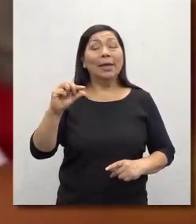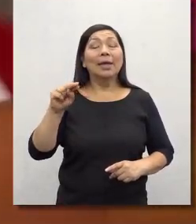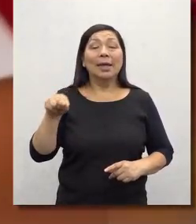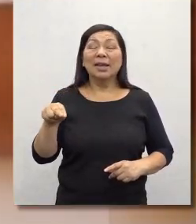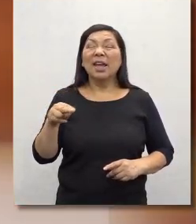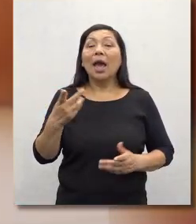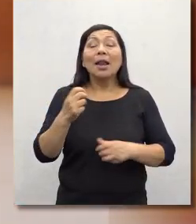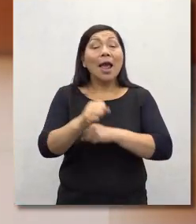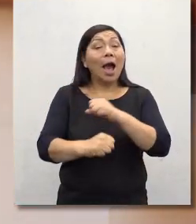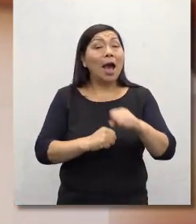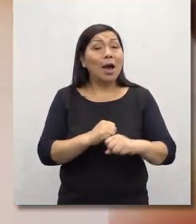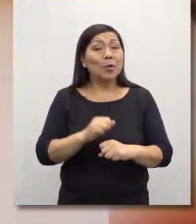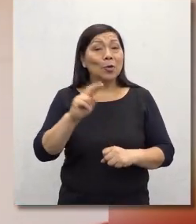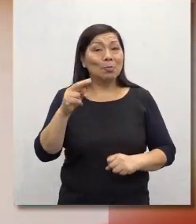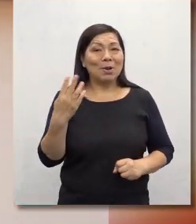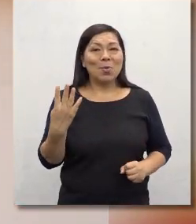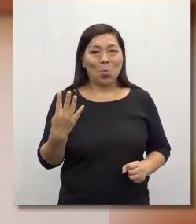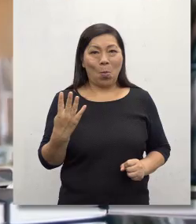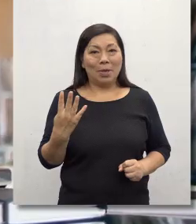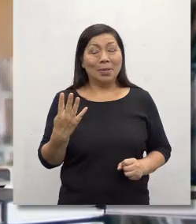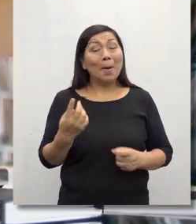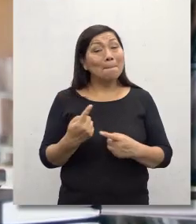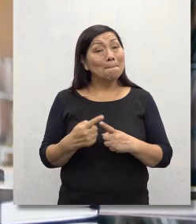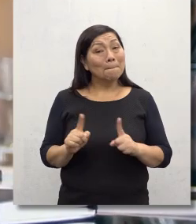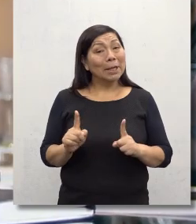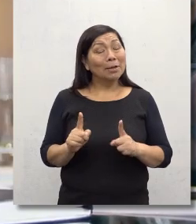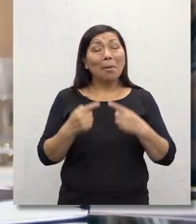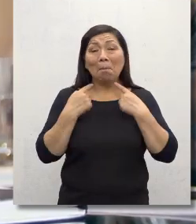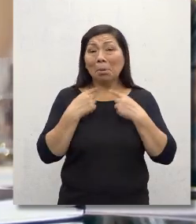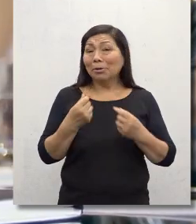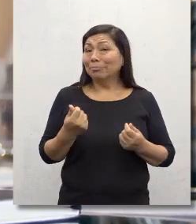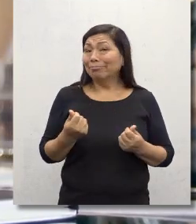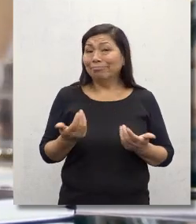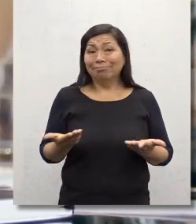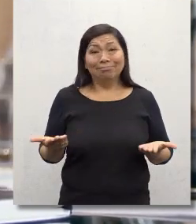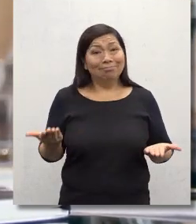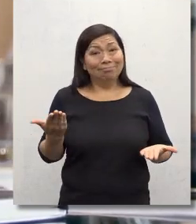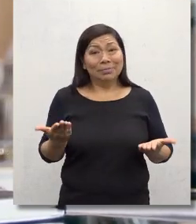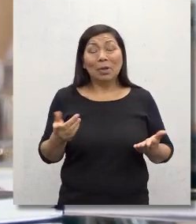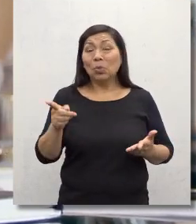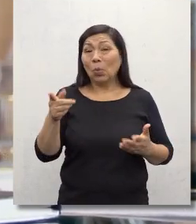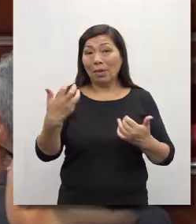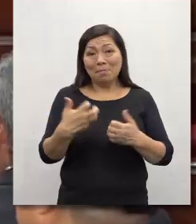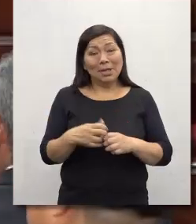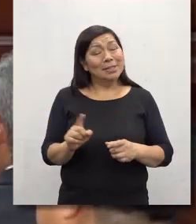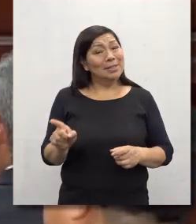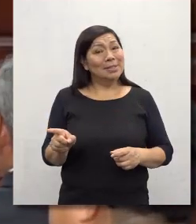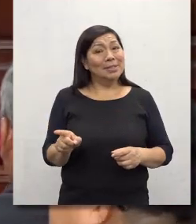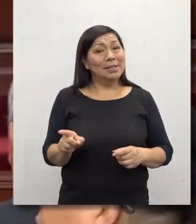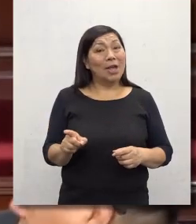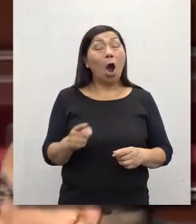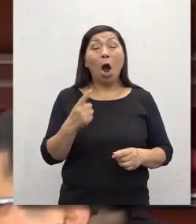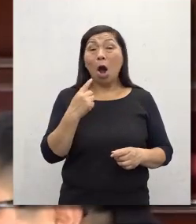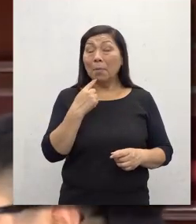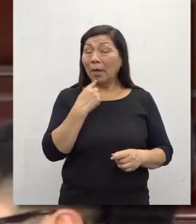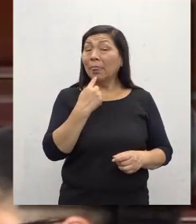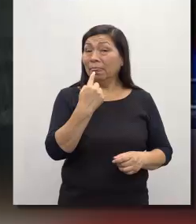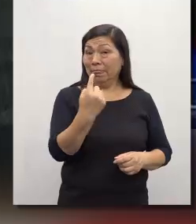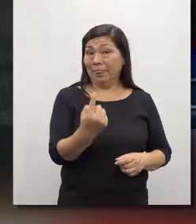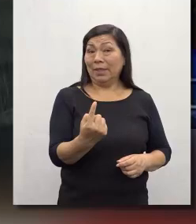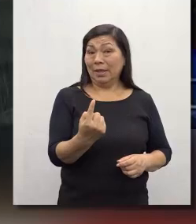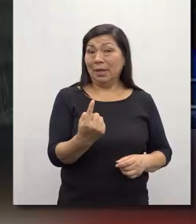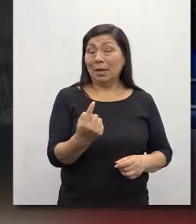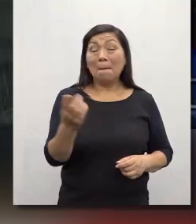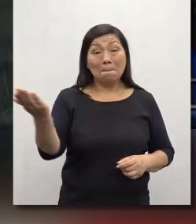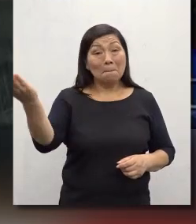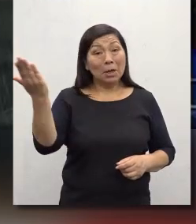LTGN, desde el año 2004, generando una pérdida económica a la empresa. El colegiado dispuso que